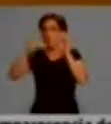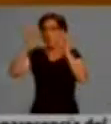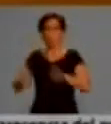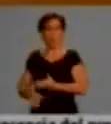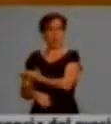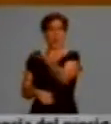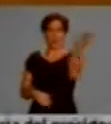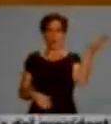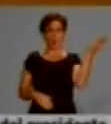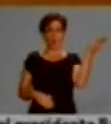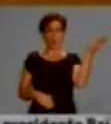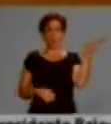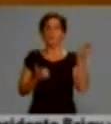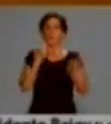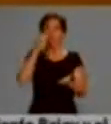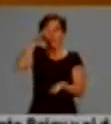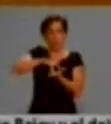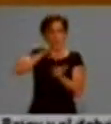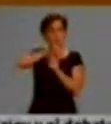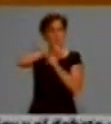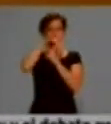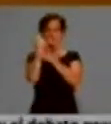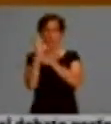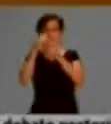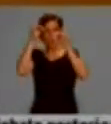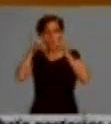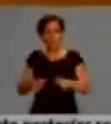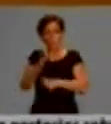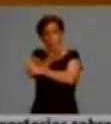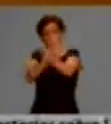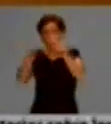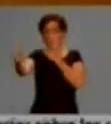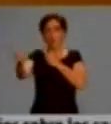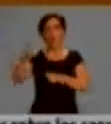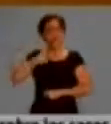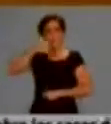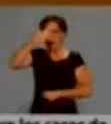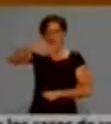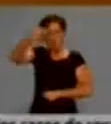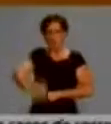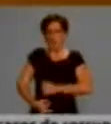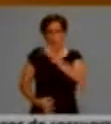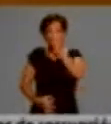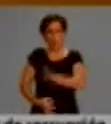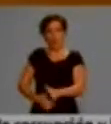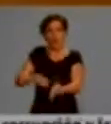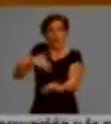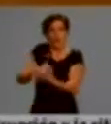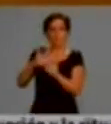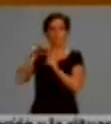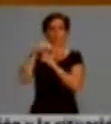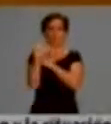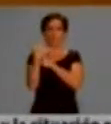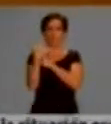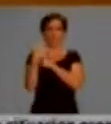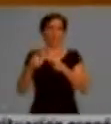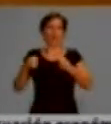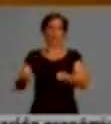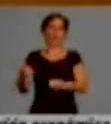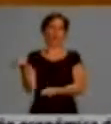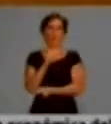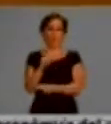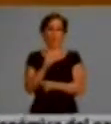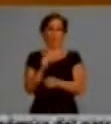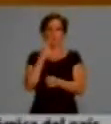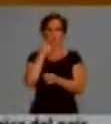cualquiera de ustedes que se encontrara en un trance semejante, mientras los hechos no desvirtuaran